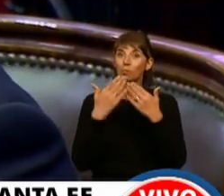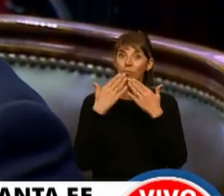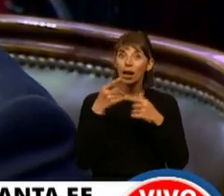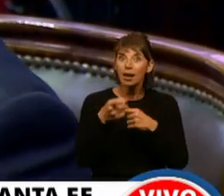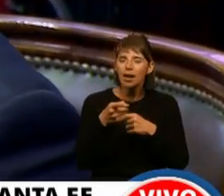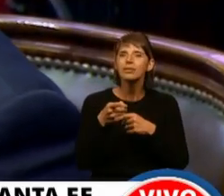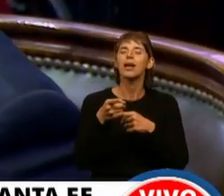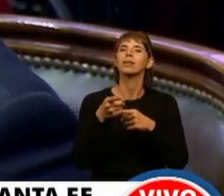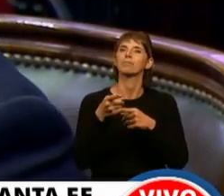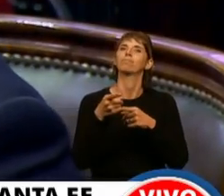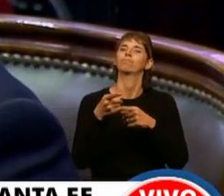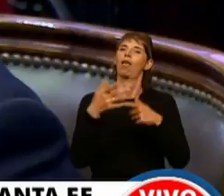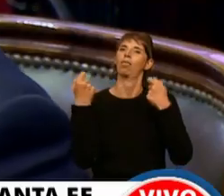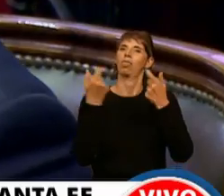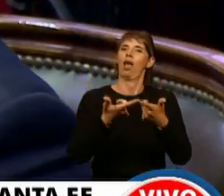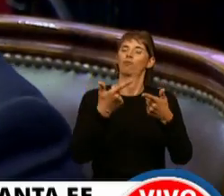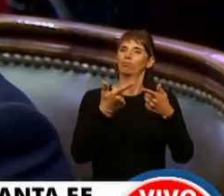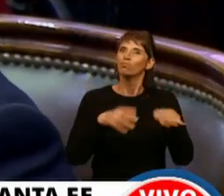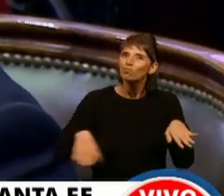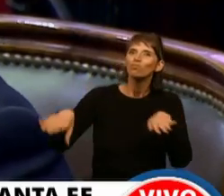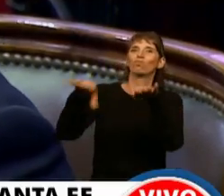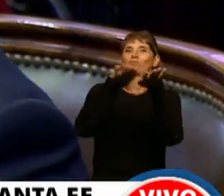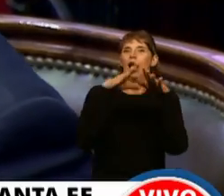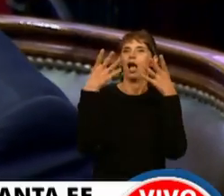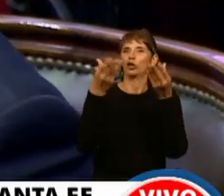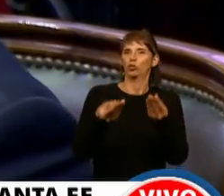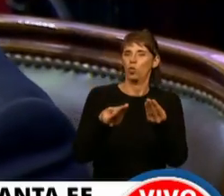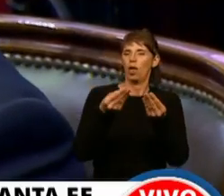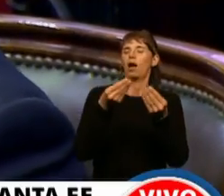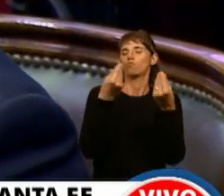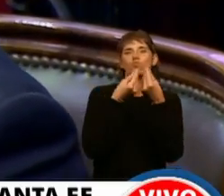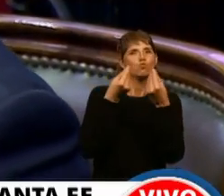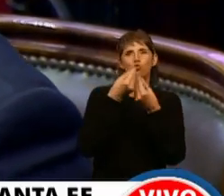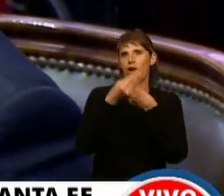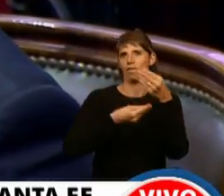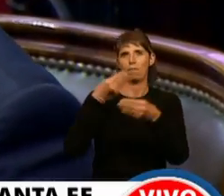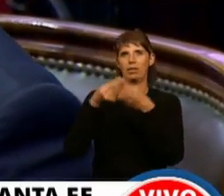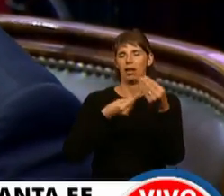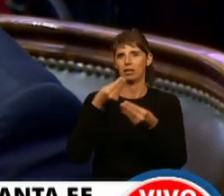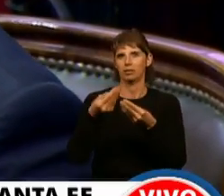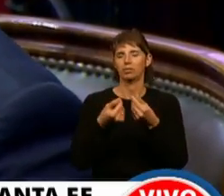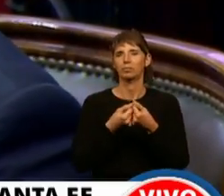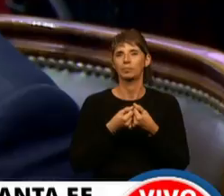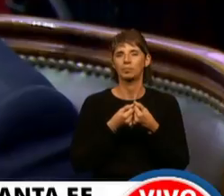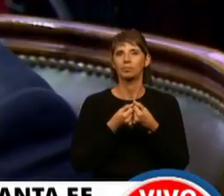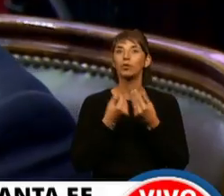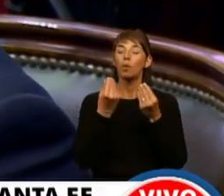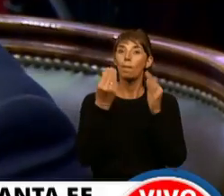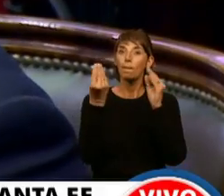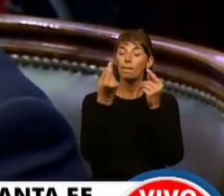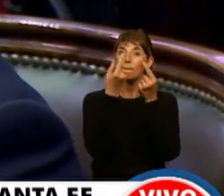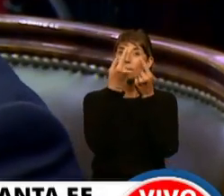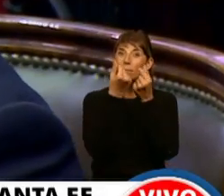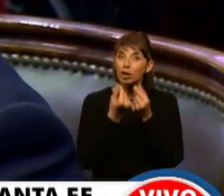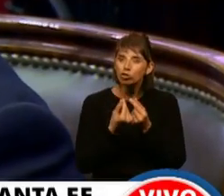justicia y que va a beneficiar a muchísimas familias con tarifas que pueden reducirse